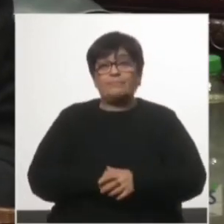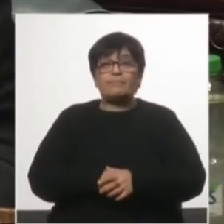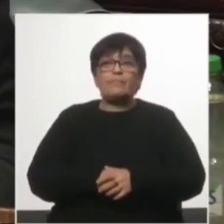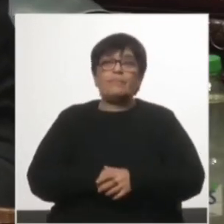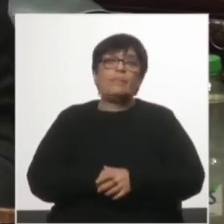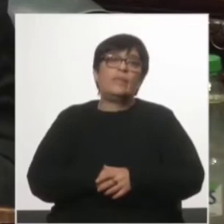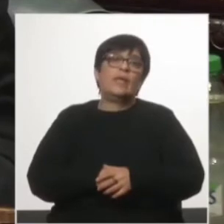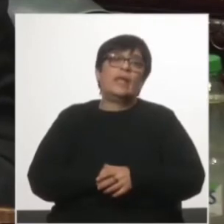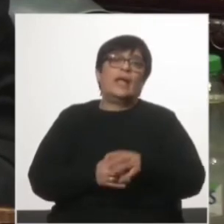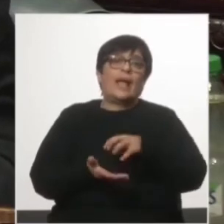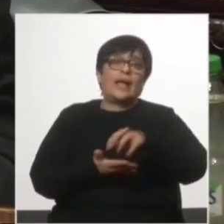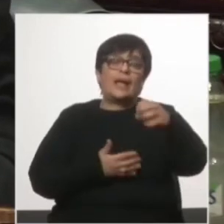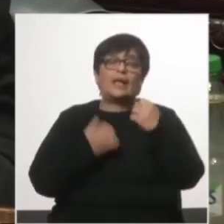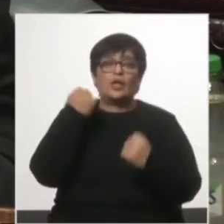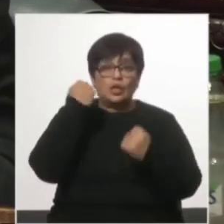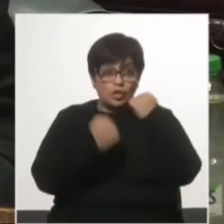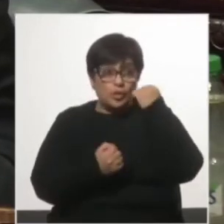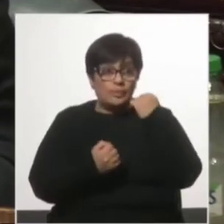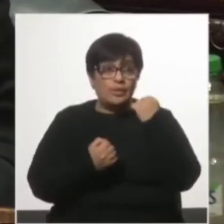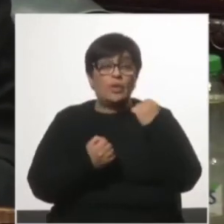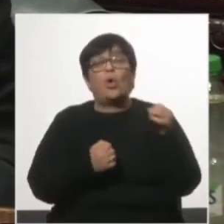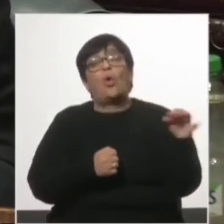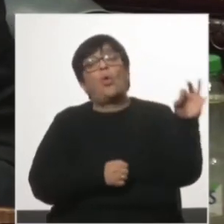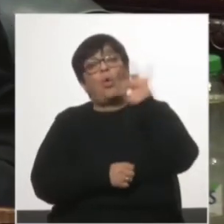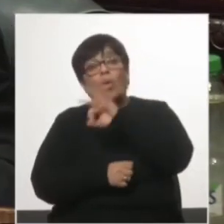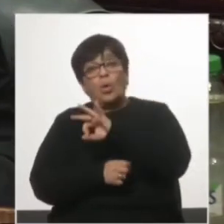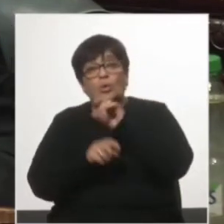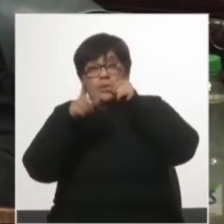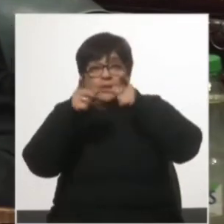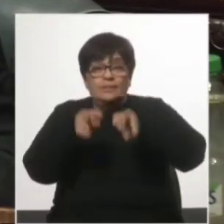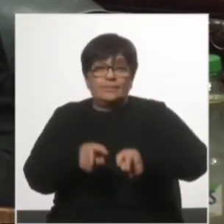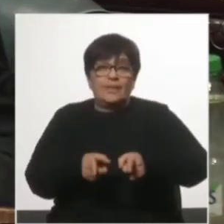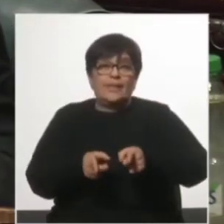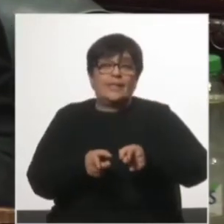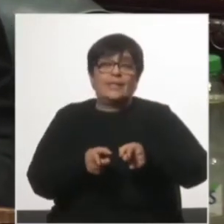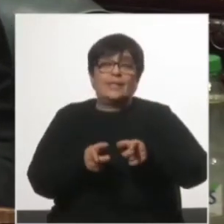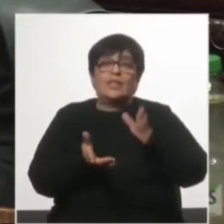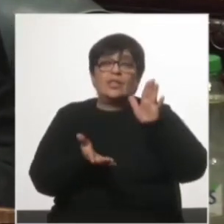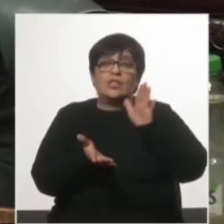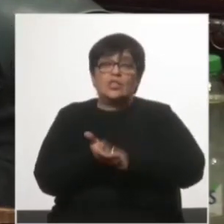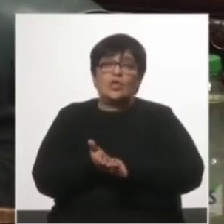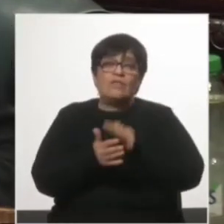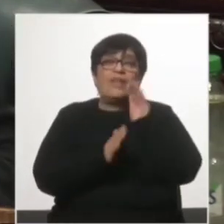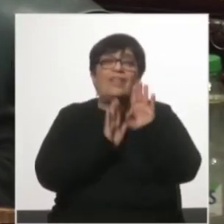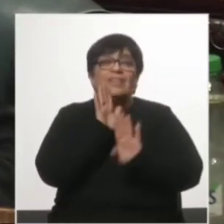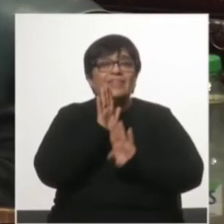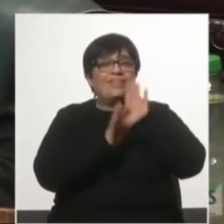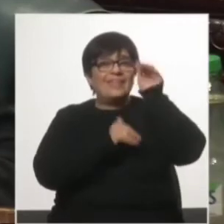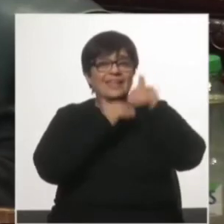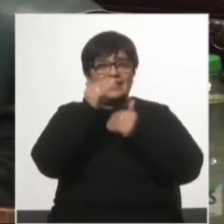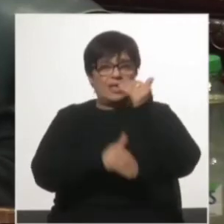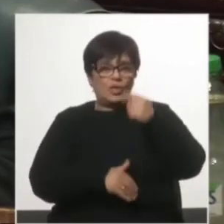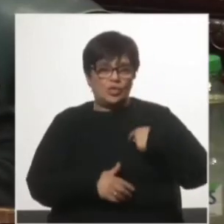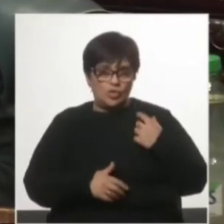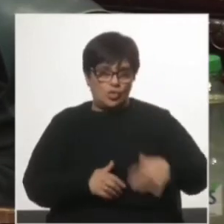términos económicos o en términos de la evolución social.